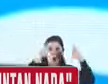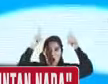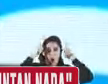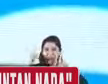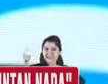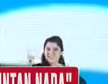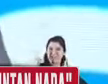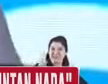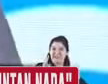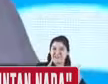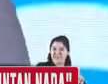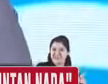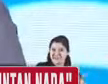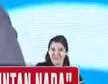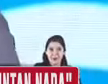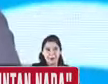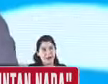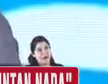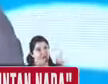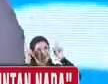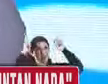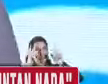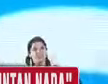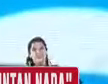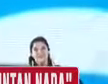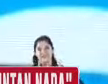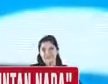el intendente del principado es así que digo principado porque